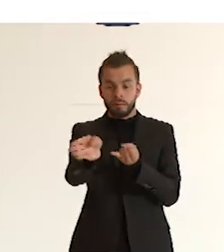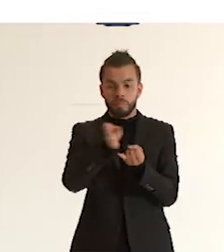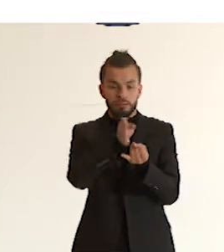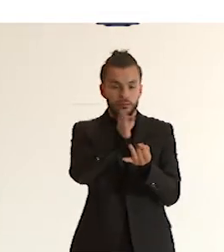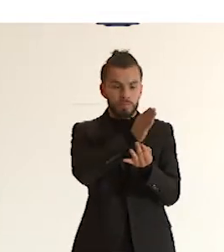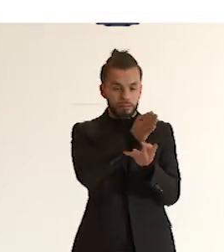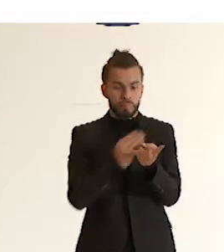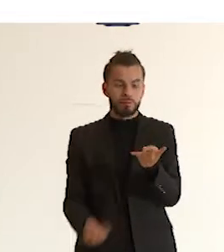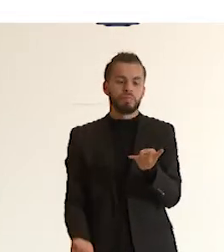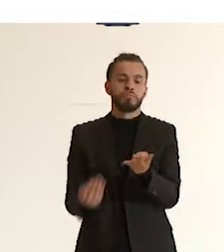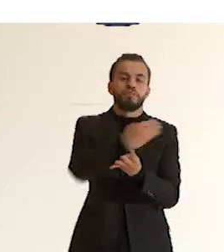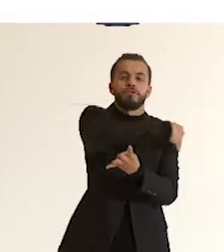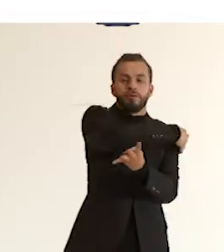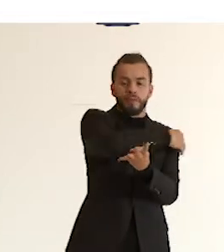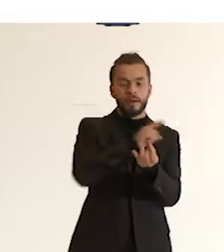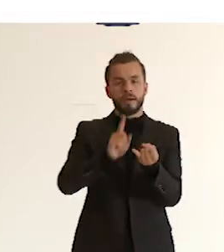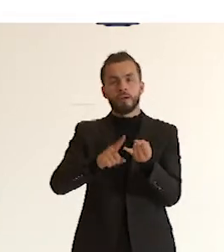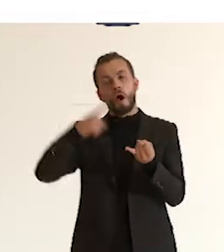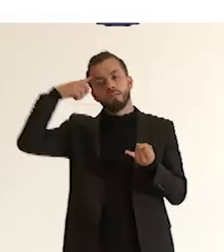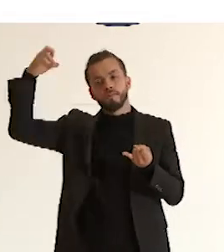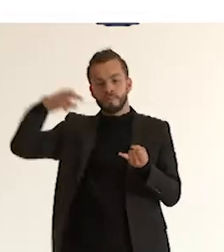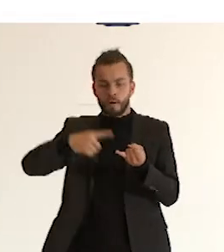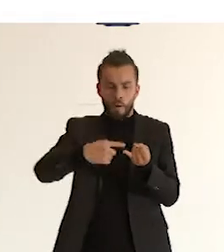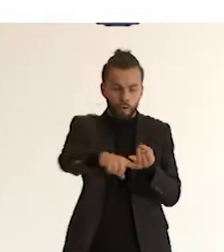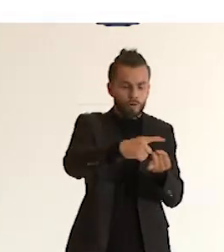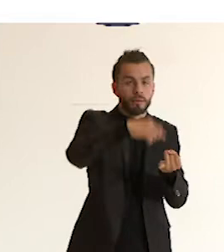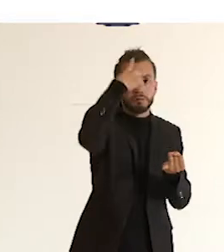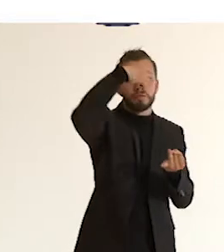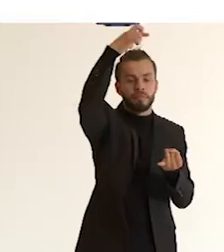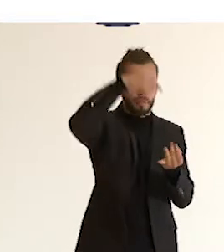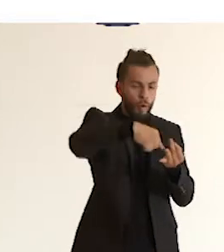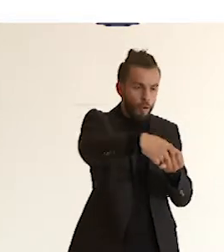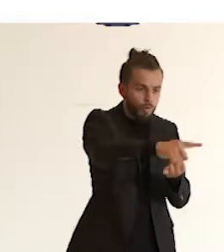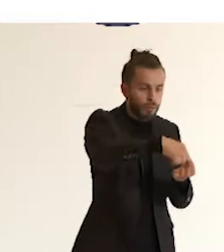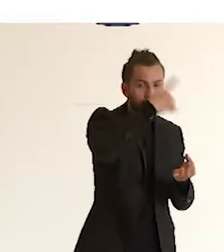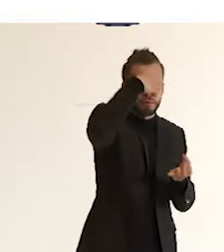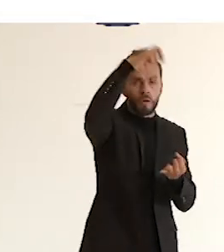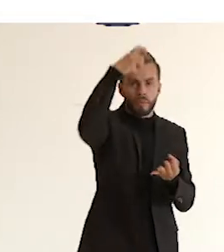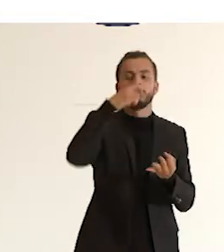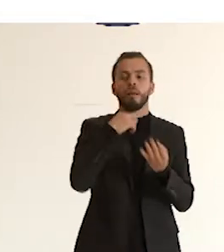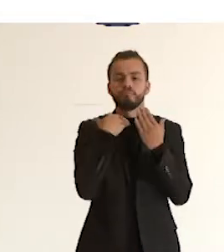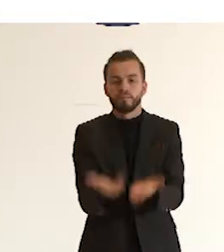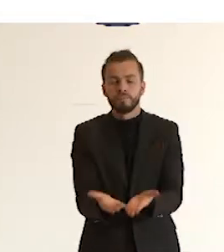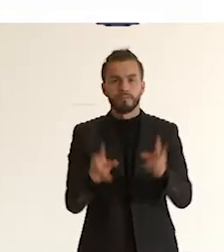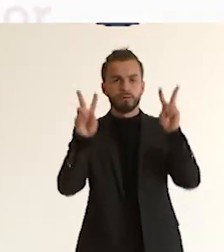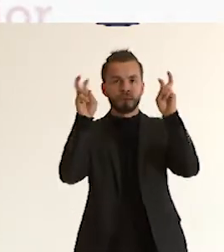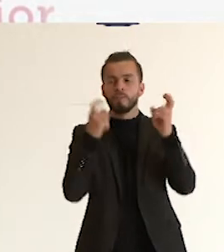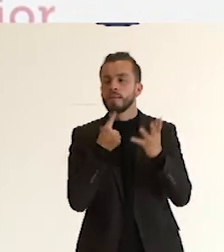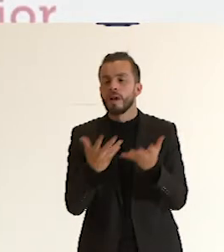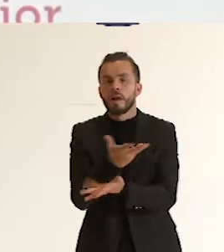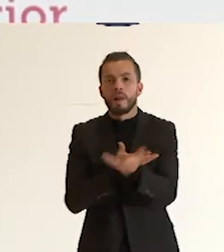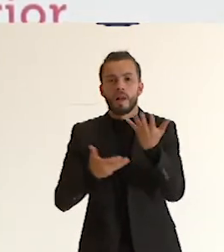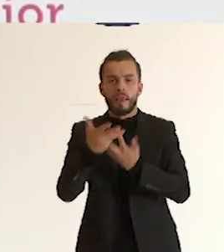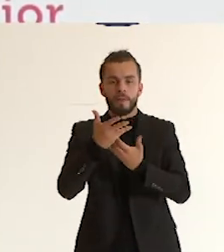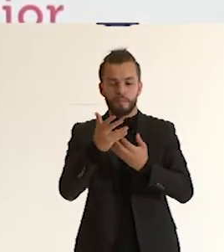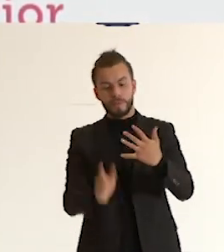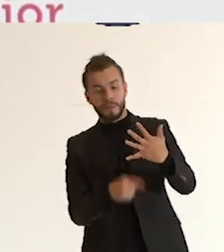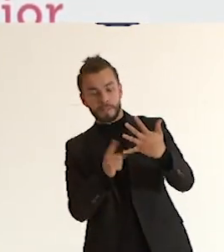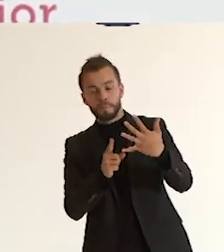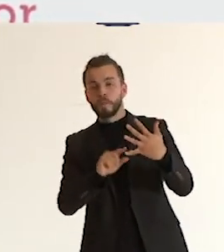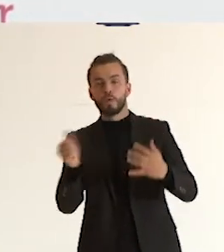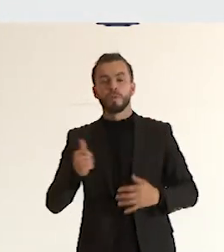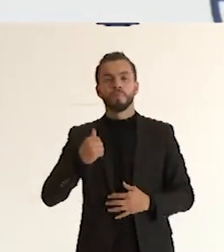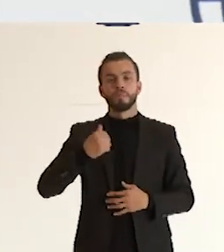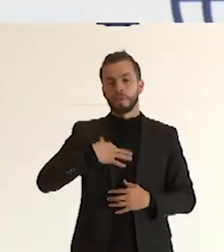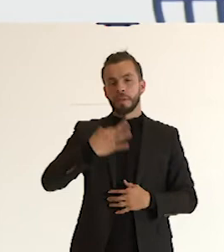desde distintos aspectos usando las distintas disciplinas para ello y la ética profesional a través del currículo que